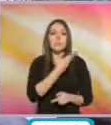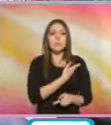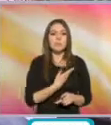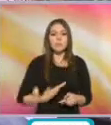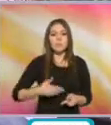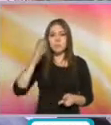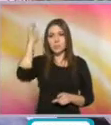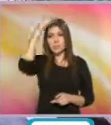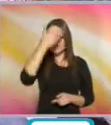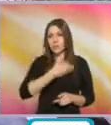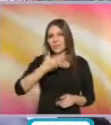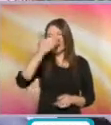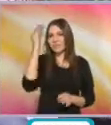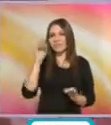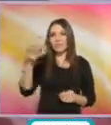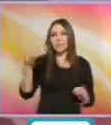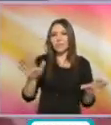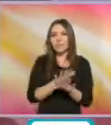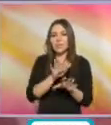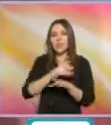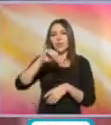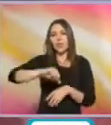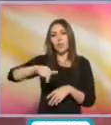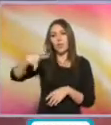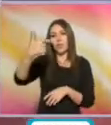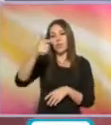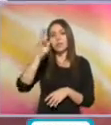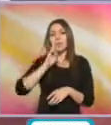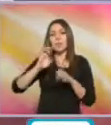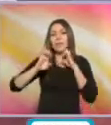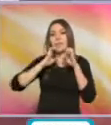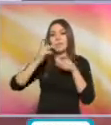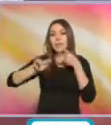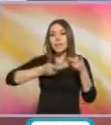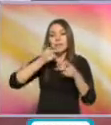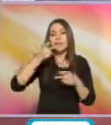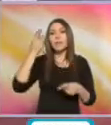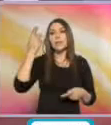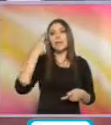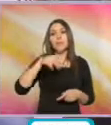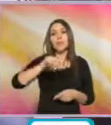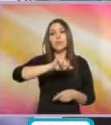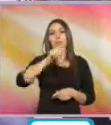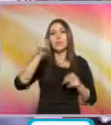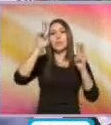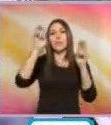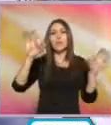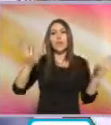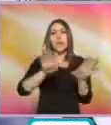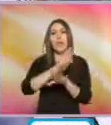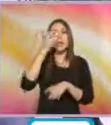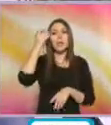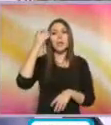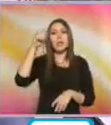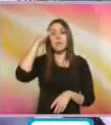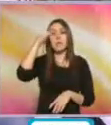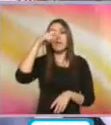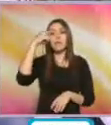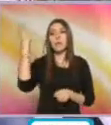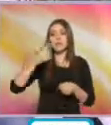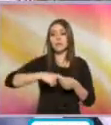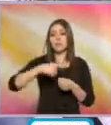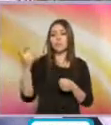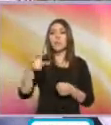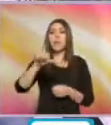hará esta rueda de prensa, y en el caso del tema del cambio climático no es tan sencillo salirse, no es de que